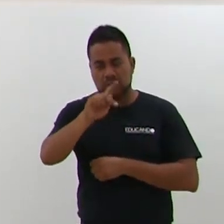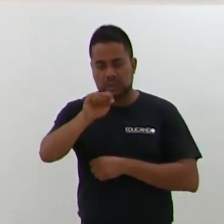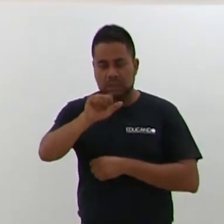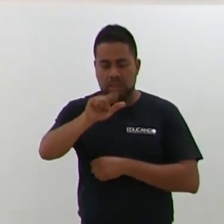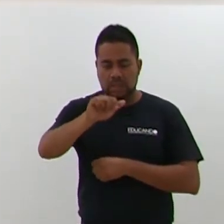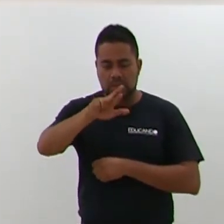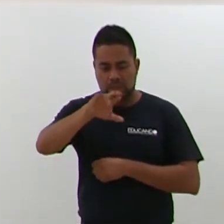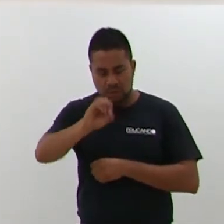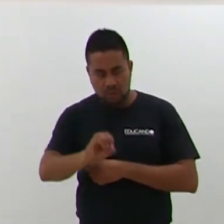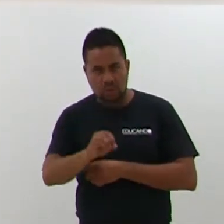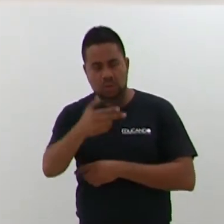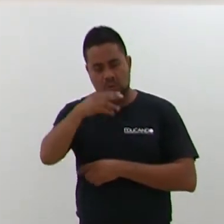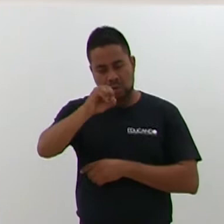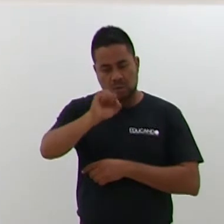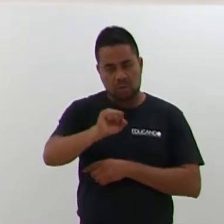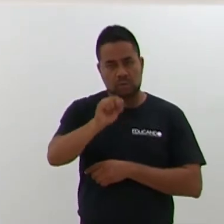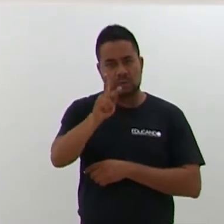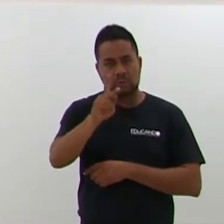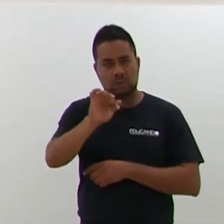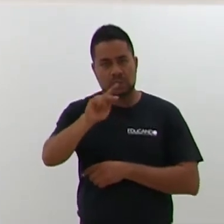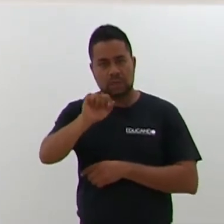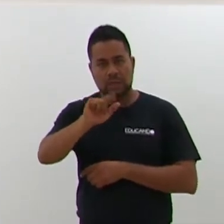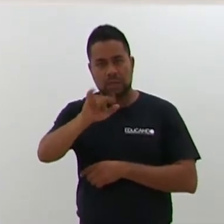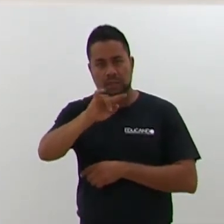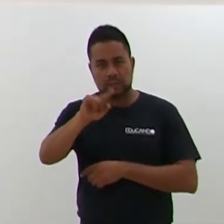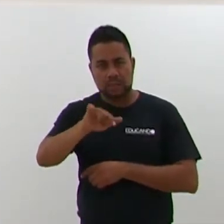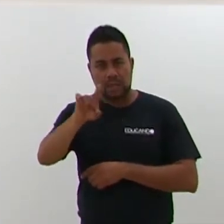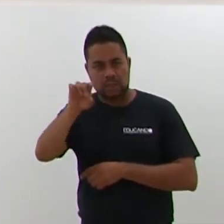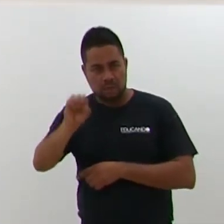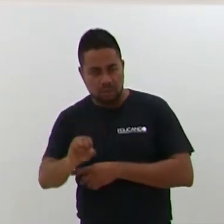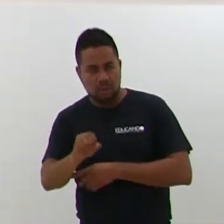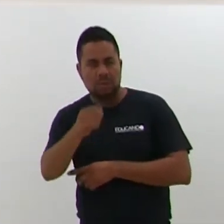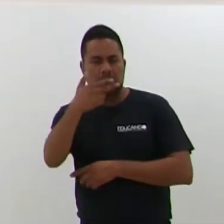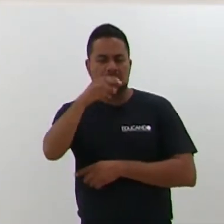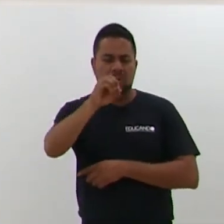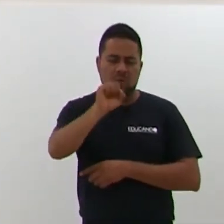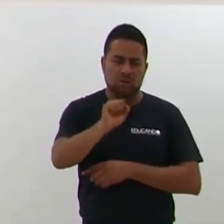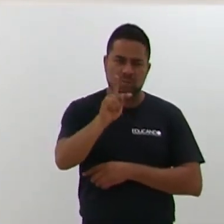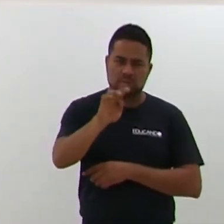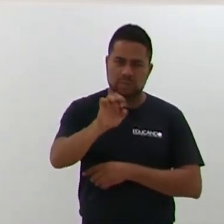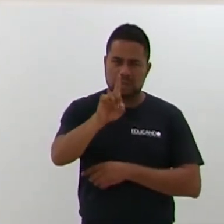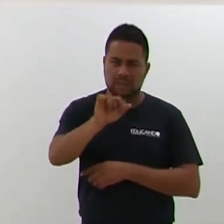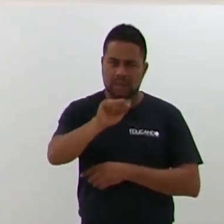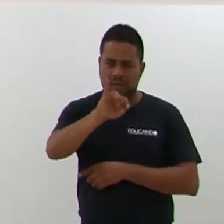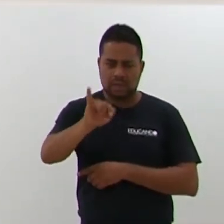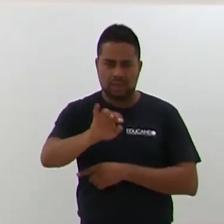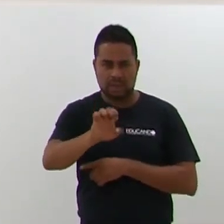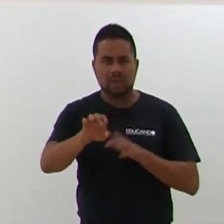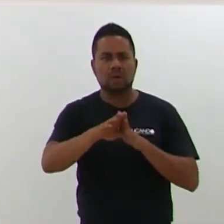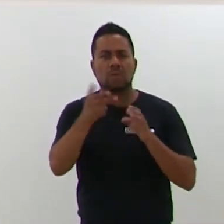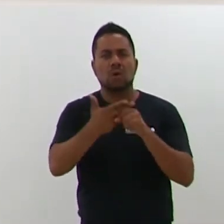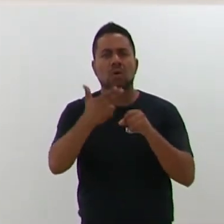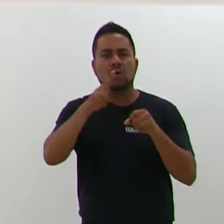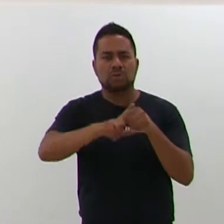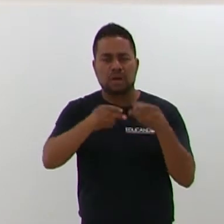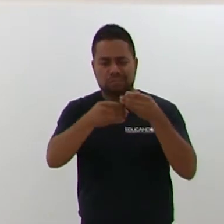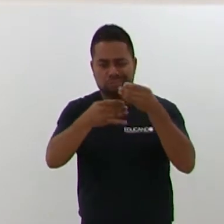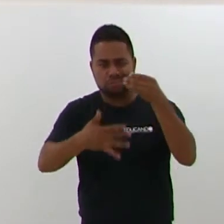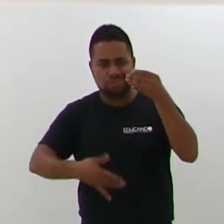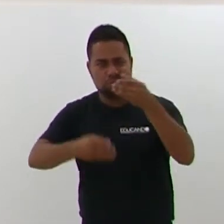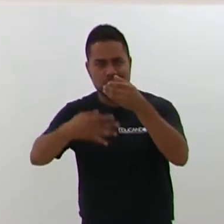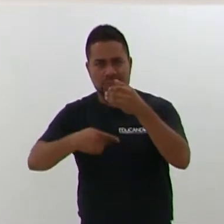hospitalizado, también hospedaje. Bueno, entonces aquí están algunos ejemplos de las palabras que